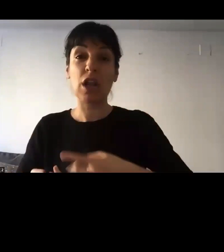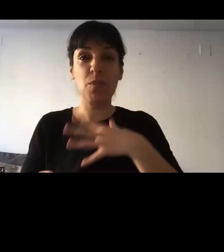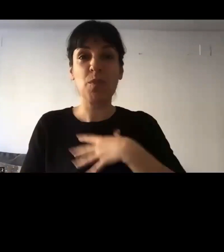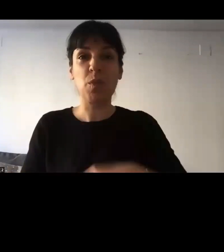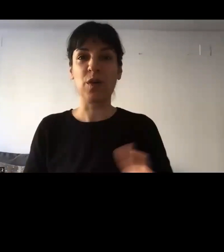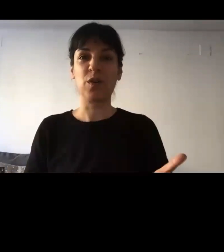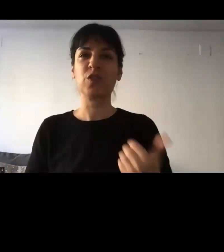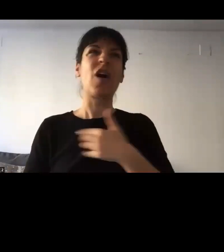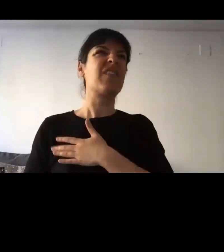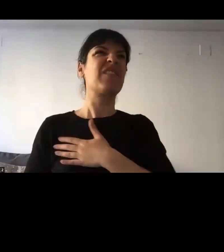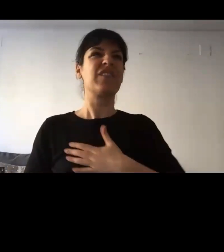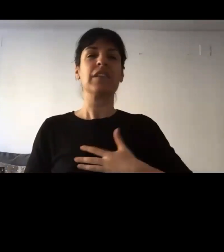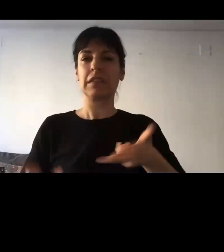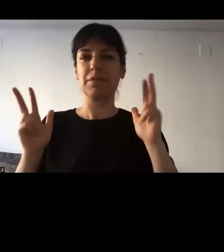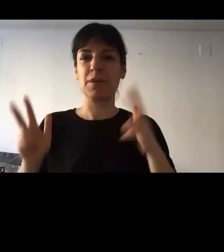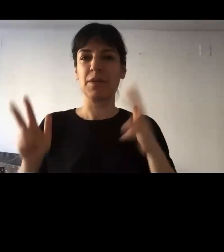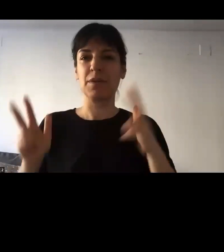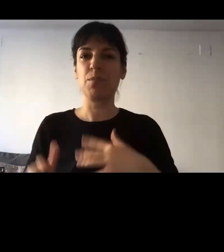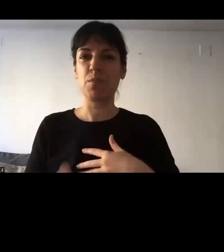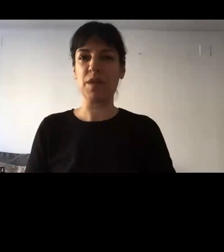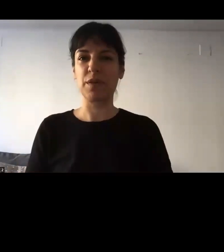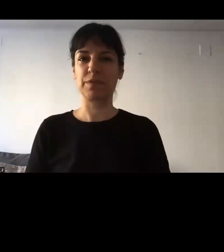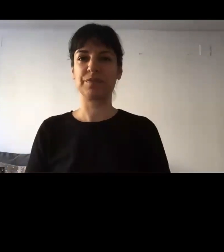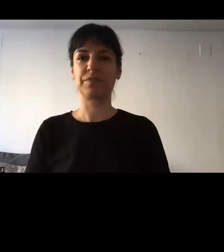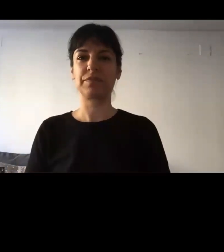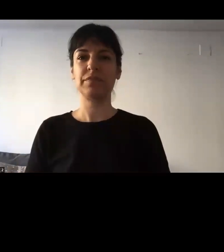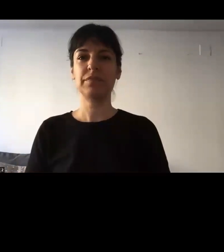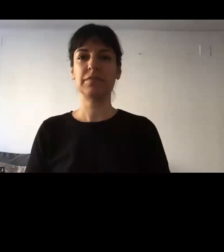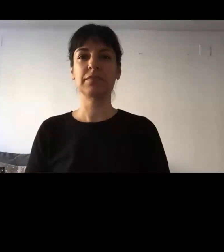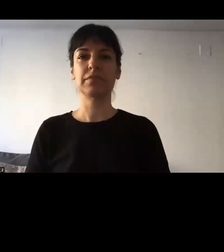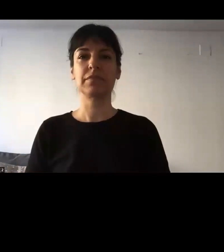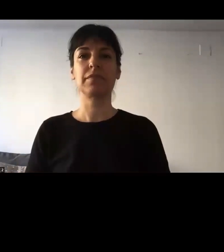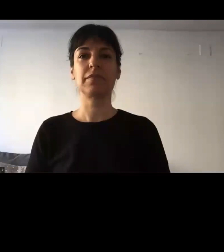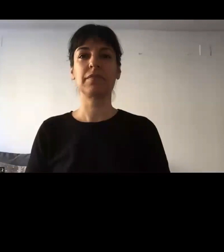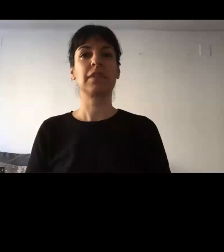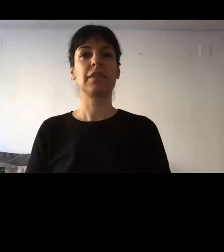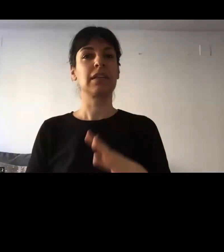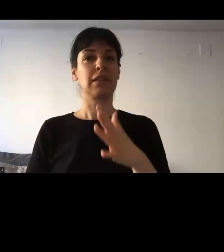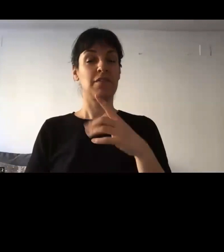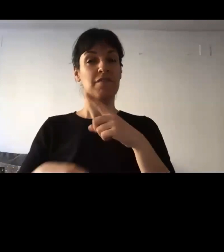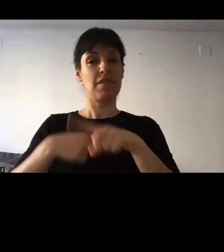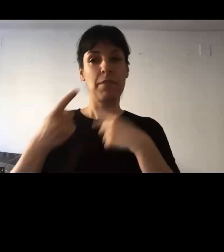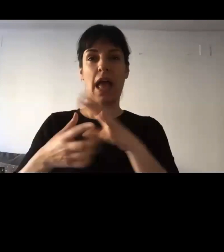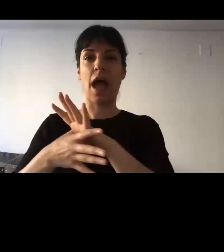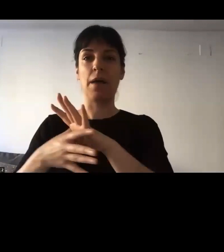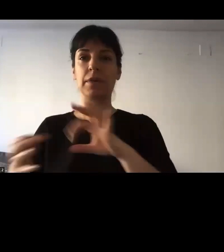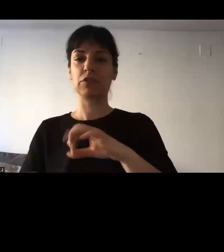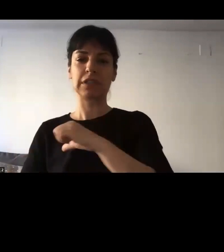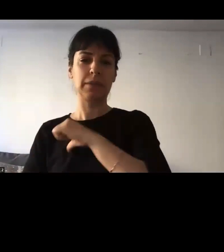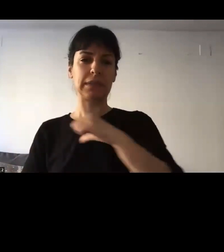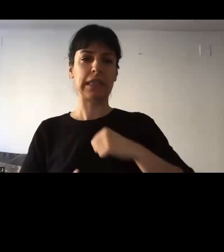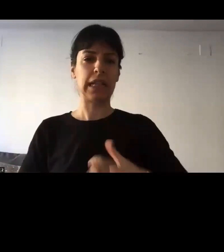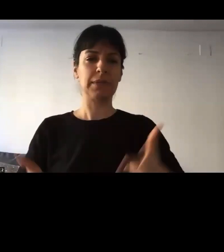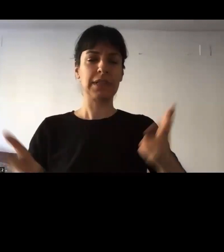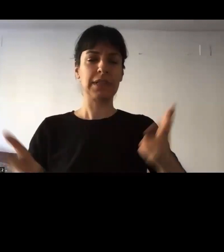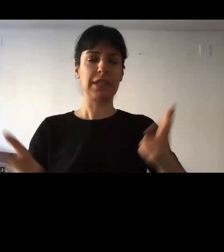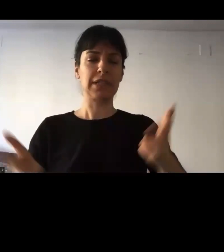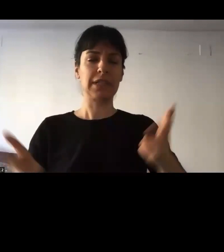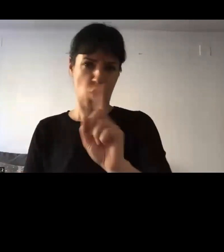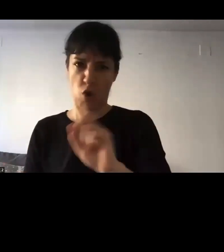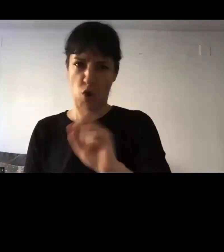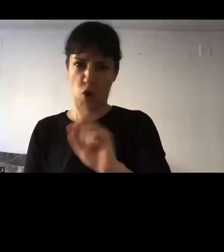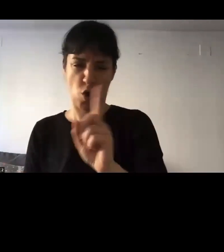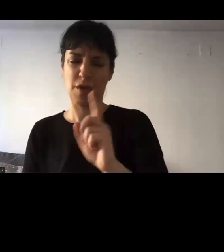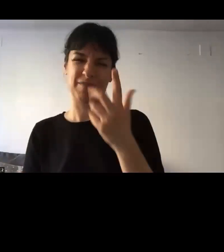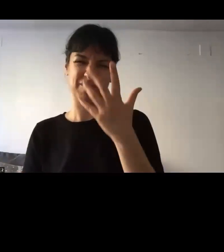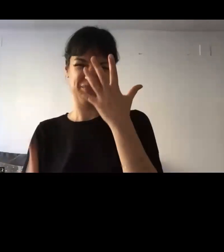quiera. Sí que es cierto que no estoy diciendo que con mis amigos o mi familia no tenga independencia o libertad, pero creo que podréis llegar a entender que no